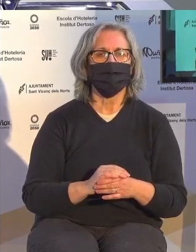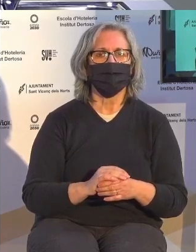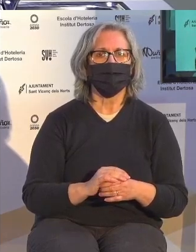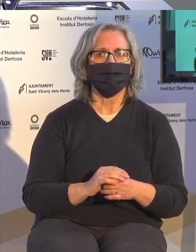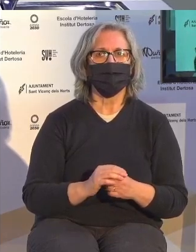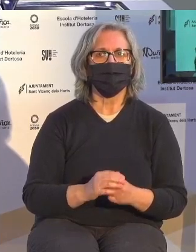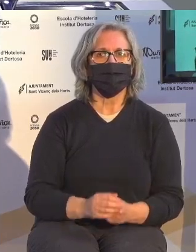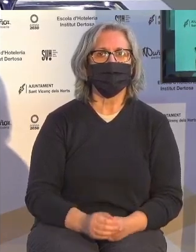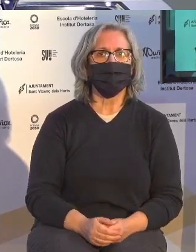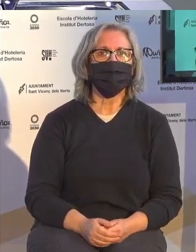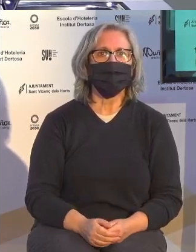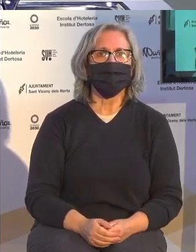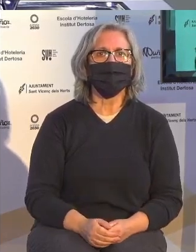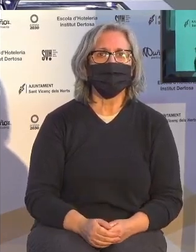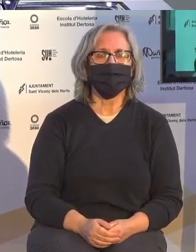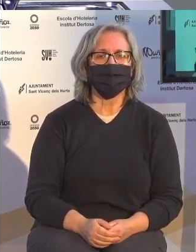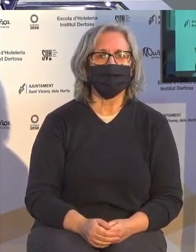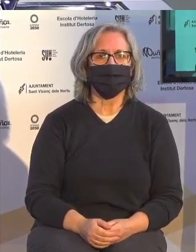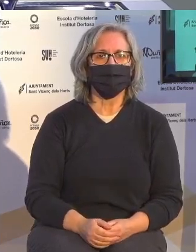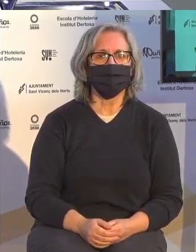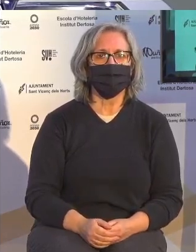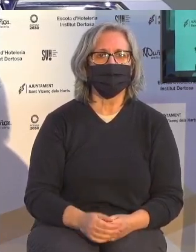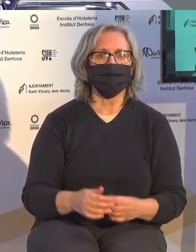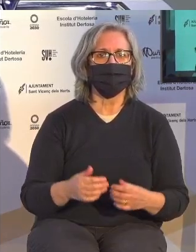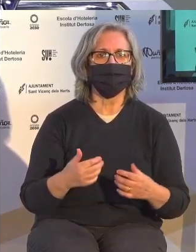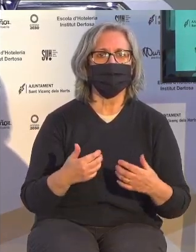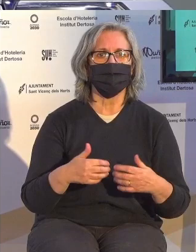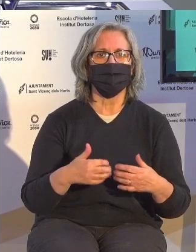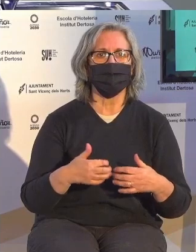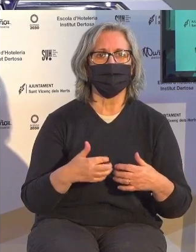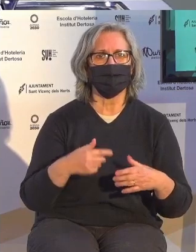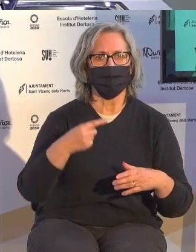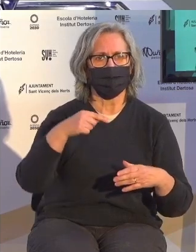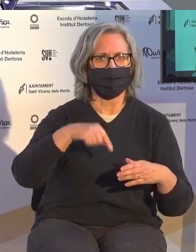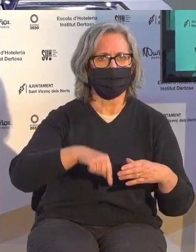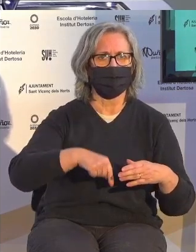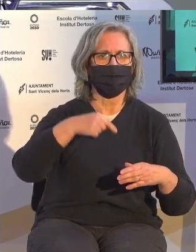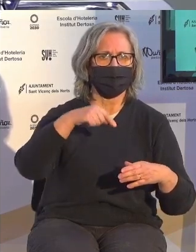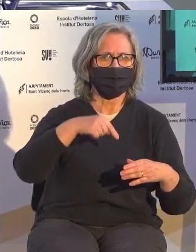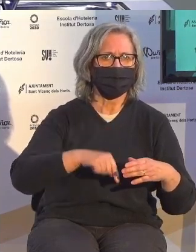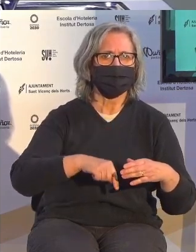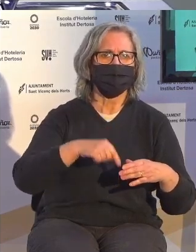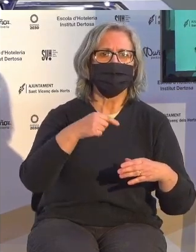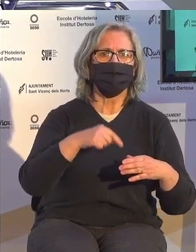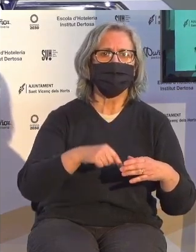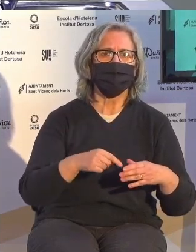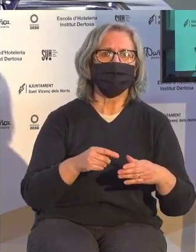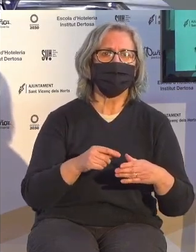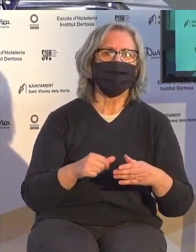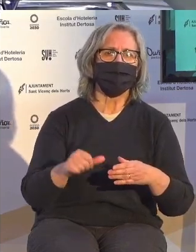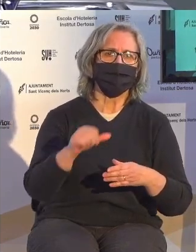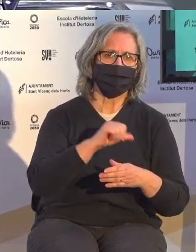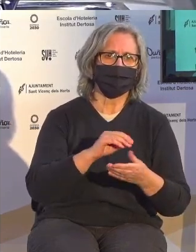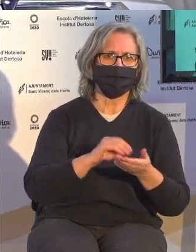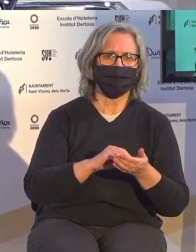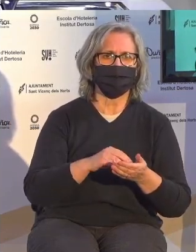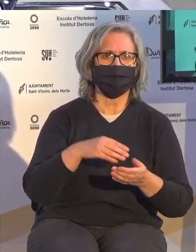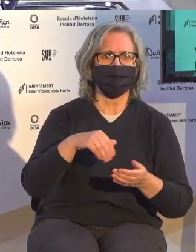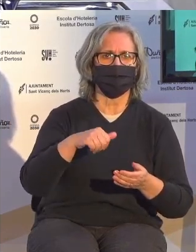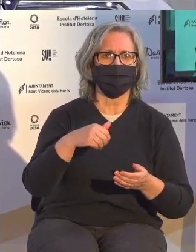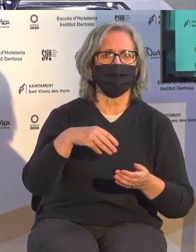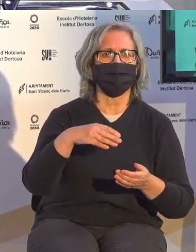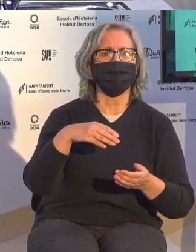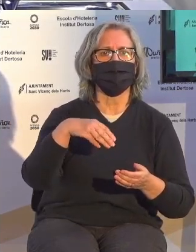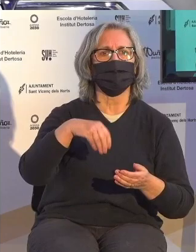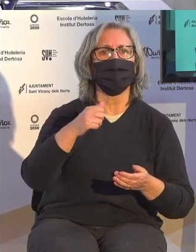ahí está a ver volviendo al merengue vamos a empezar entonces voy a mostrar lo merengue